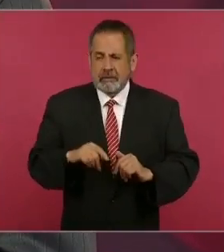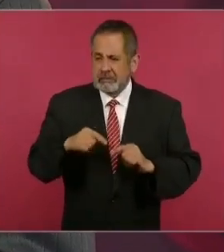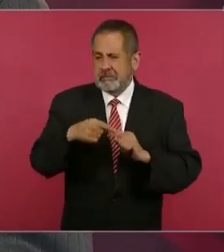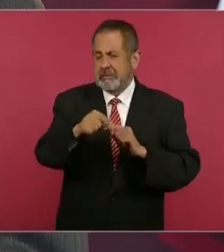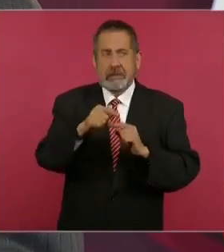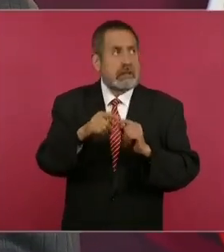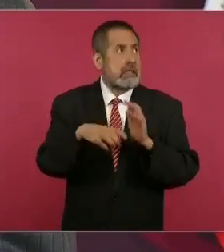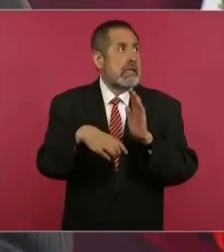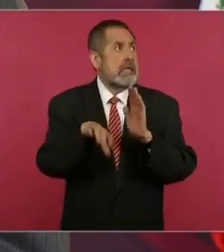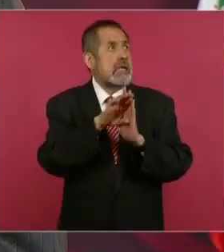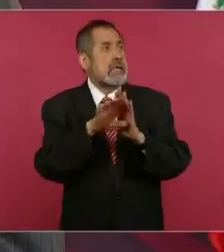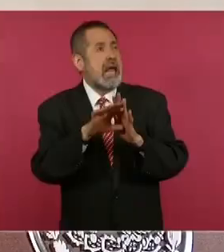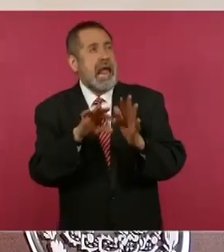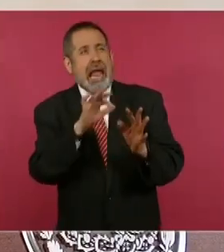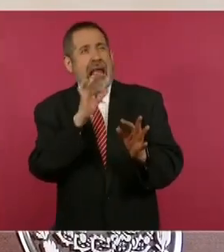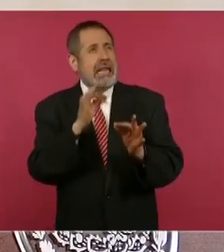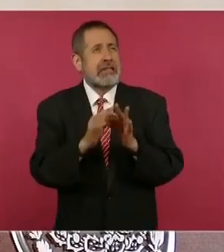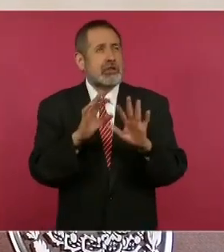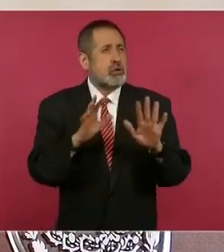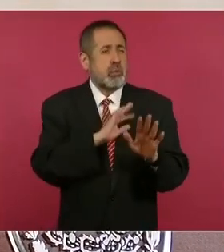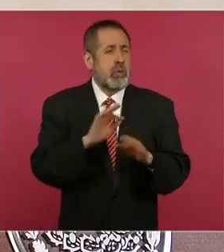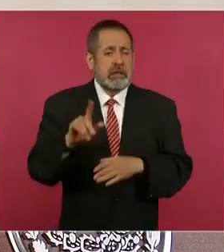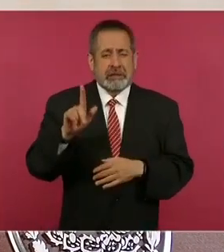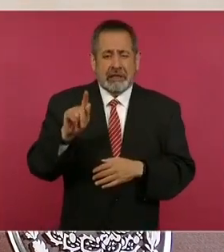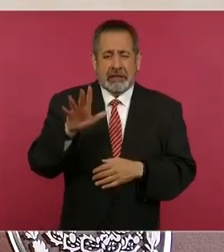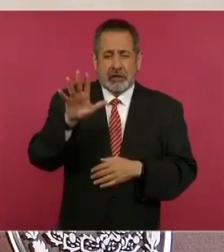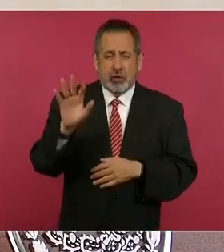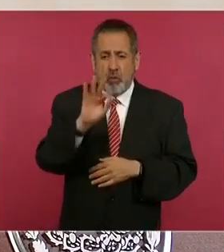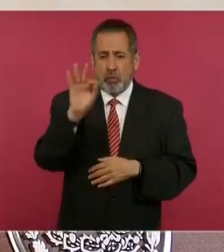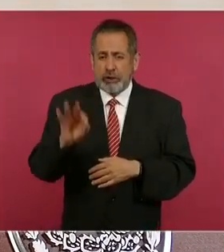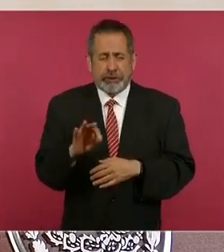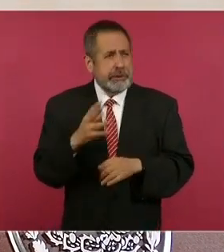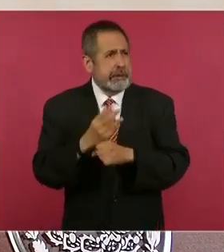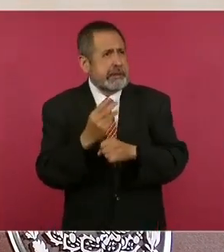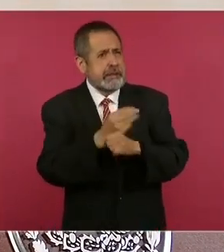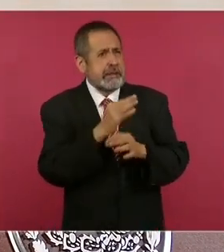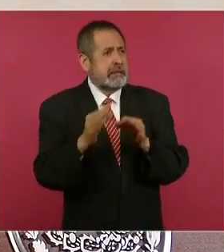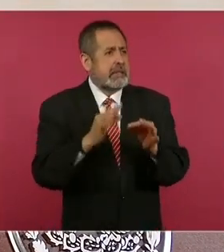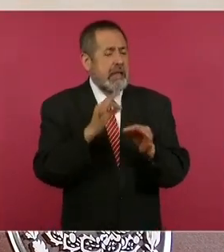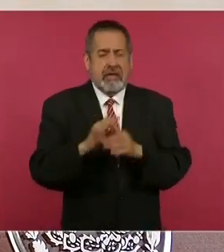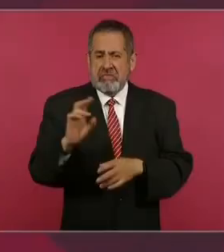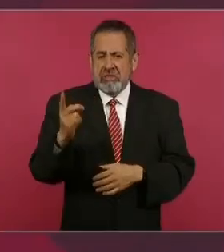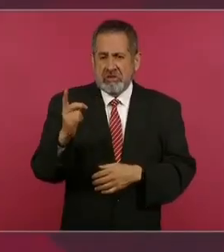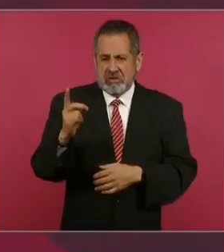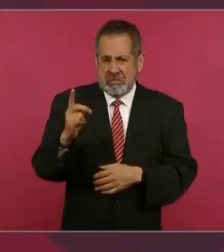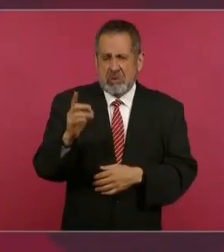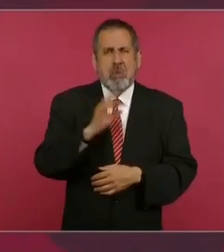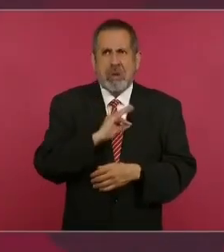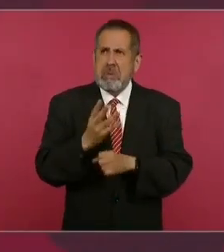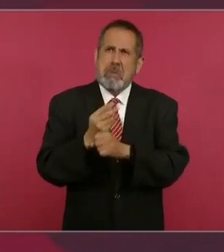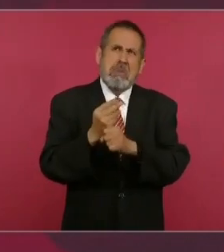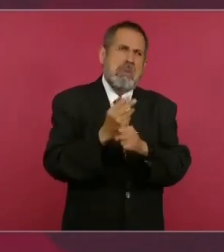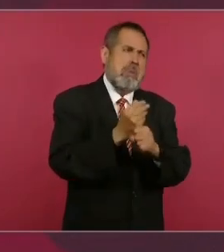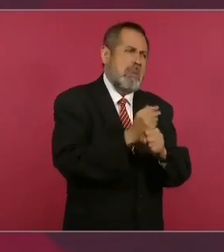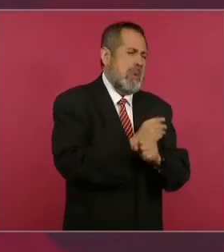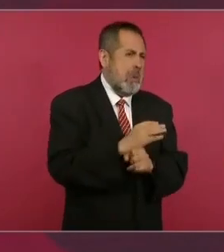habitaciones en un 75% de toda su capacidad para diciembre.